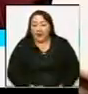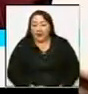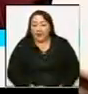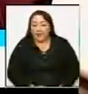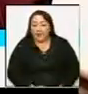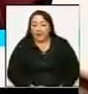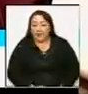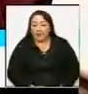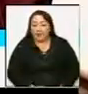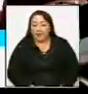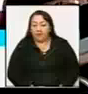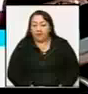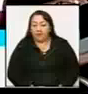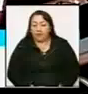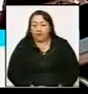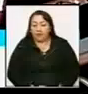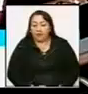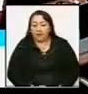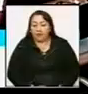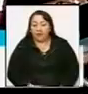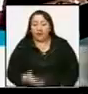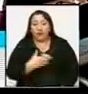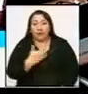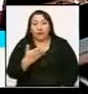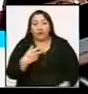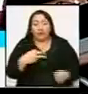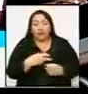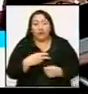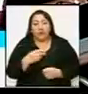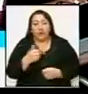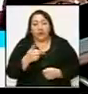inscribe. Gracias, presidente. Presidenta, también me pidió